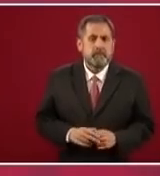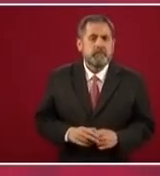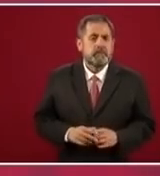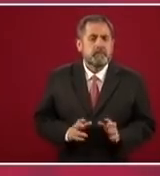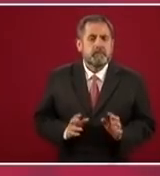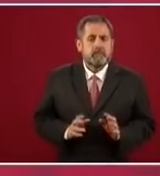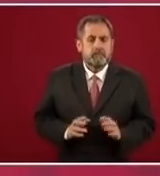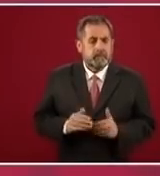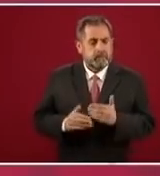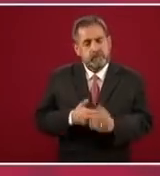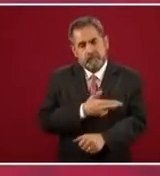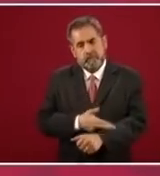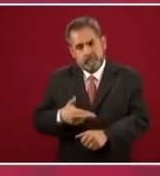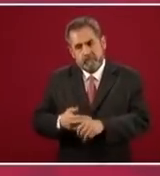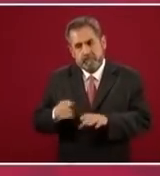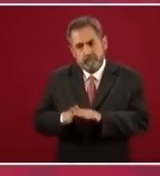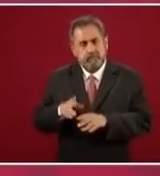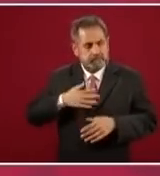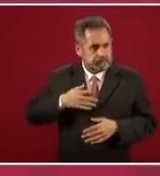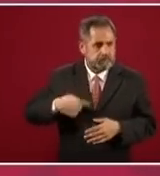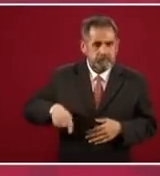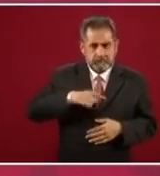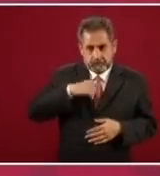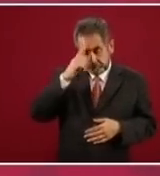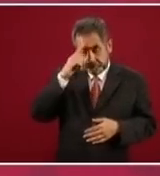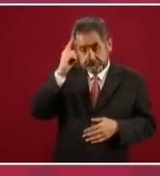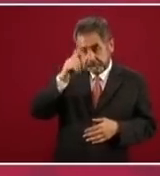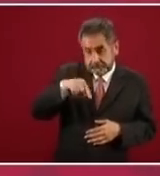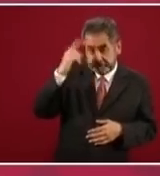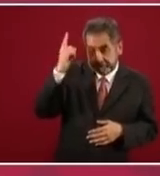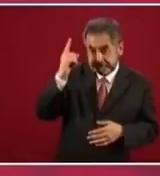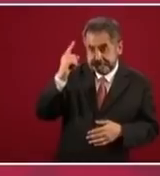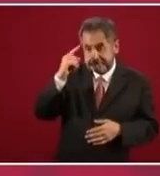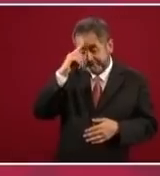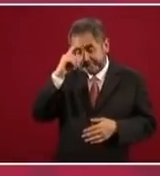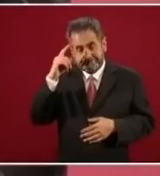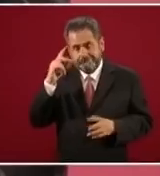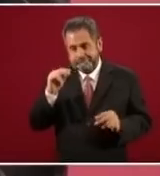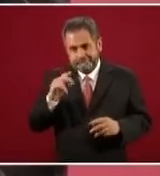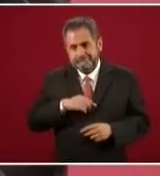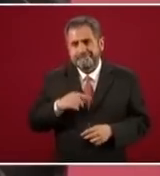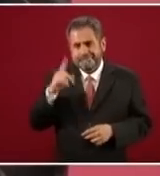Ya va a ser un asunto nuestro, no fácil de resolver,